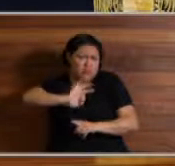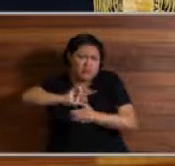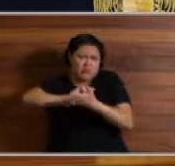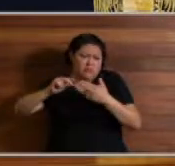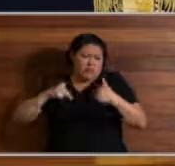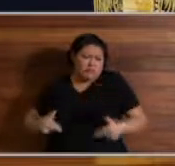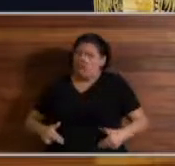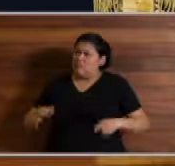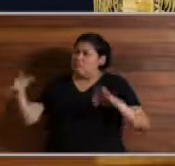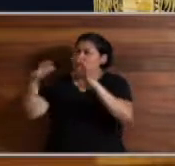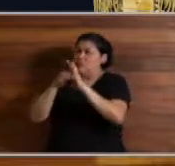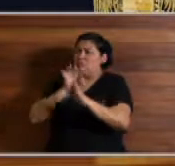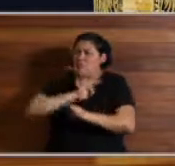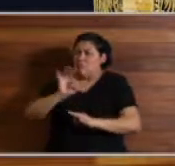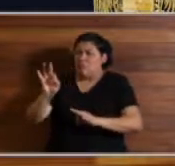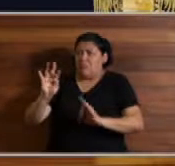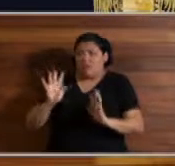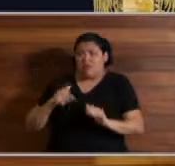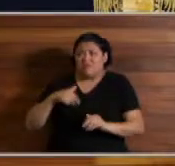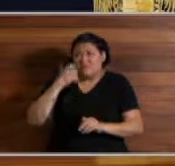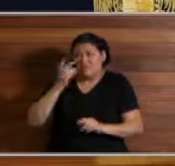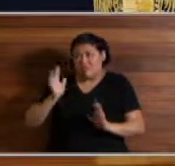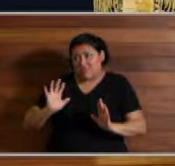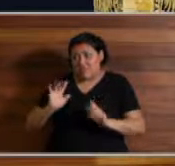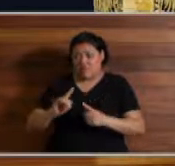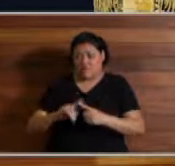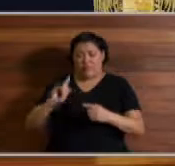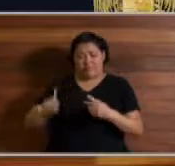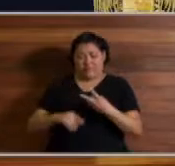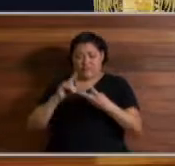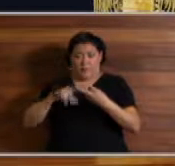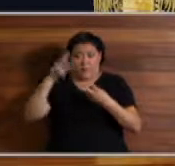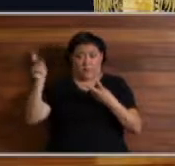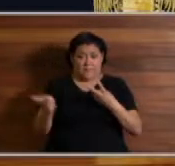creo que ese es el tema y solo sería mi comentario. Y segundo, el papel del poder.